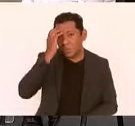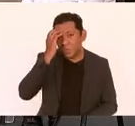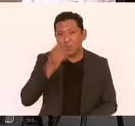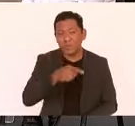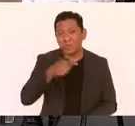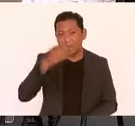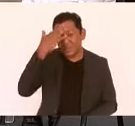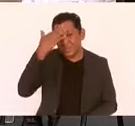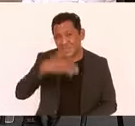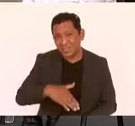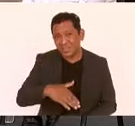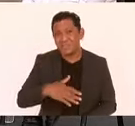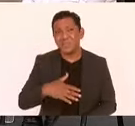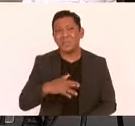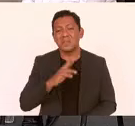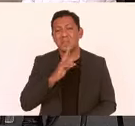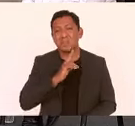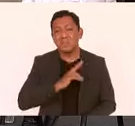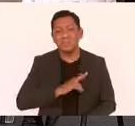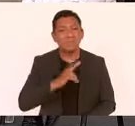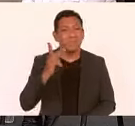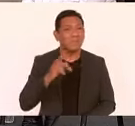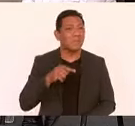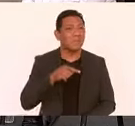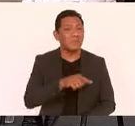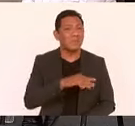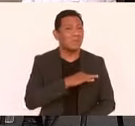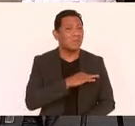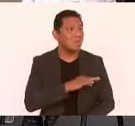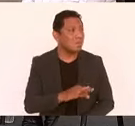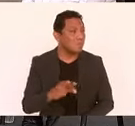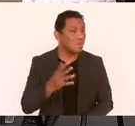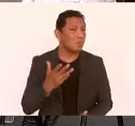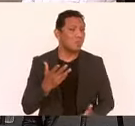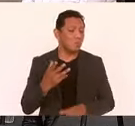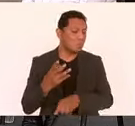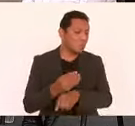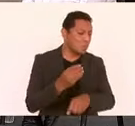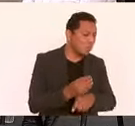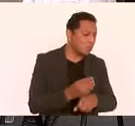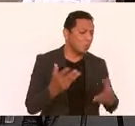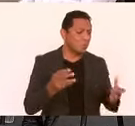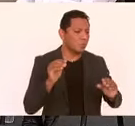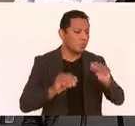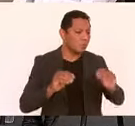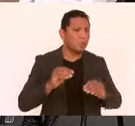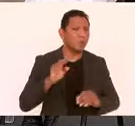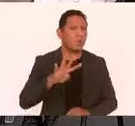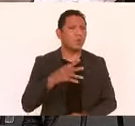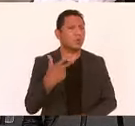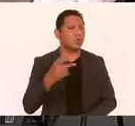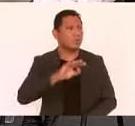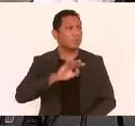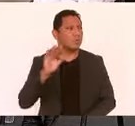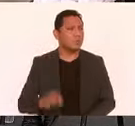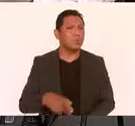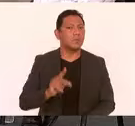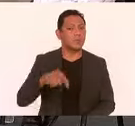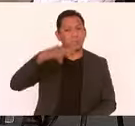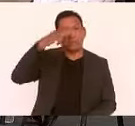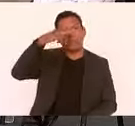lo ha señalado, que en el norte y en el centro se ha podido crecer de manera sostenida entre 4 y 8%, pero México no puede